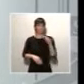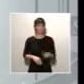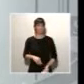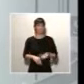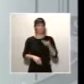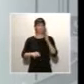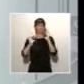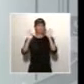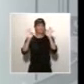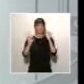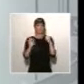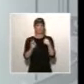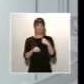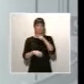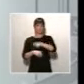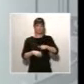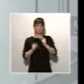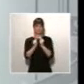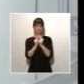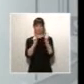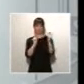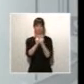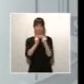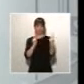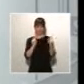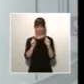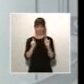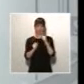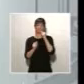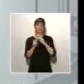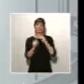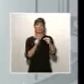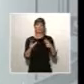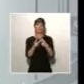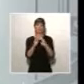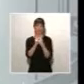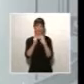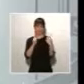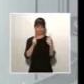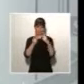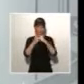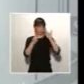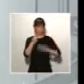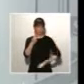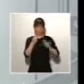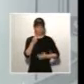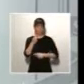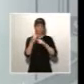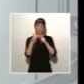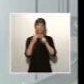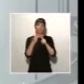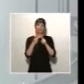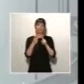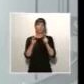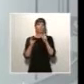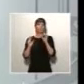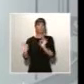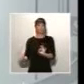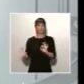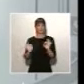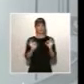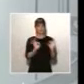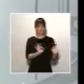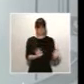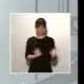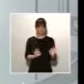distanciamiento social. Y el otro lado en el que queremos insistir es en la preparación, porque están preparados en el refuerzo